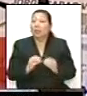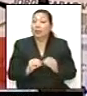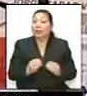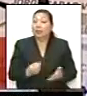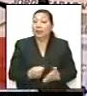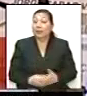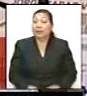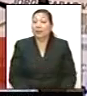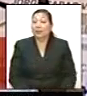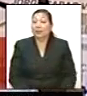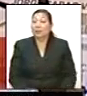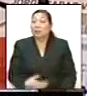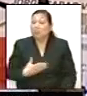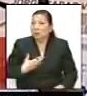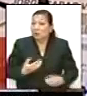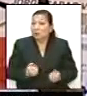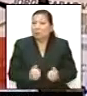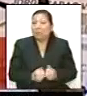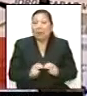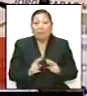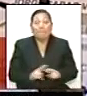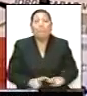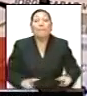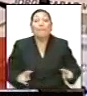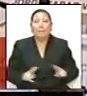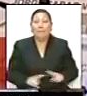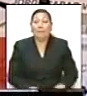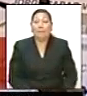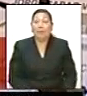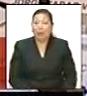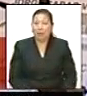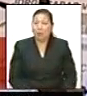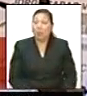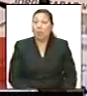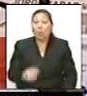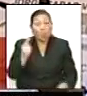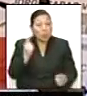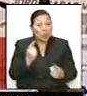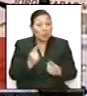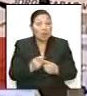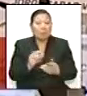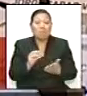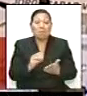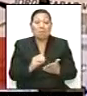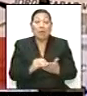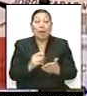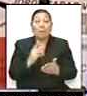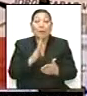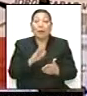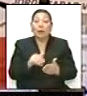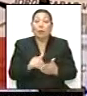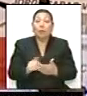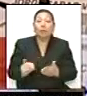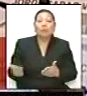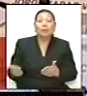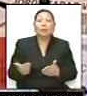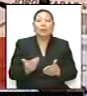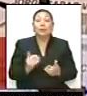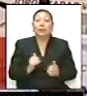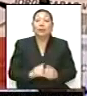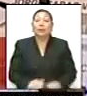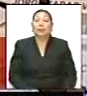el país se puede producir con mayor valor agregado y ese debe ir a mi juicio ser un objetivo también para todo el bloque de la alianza del pacífico